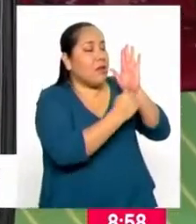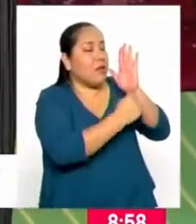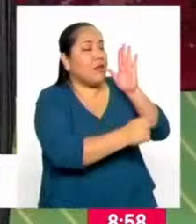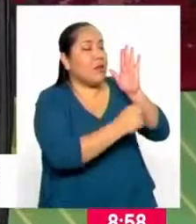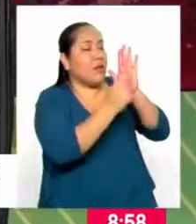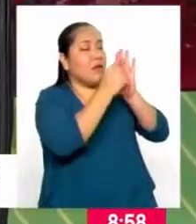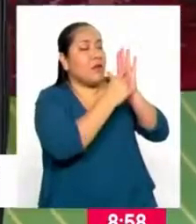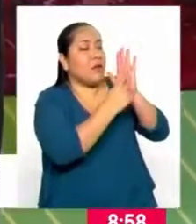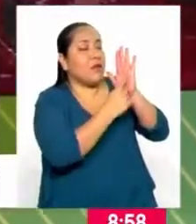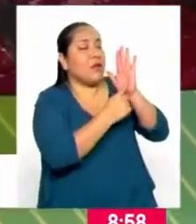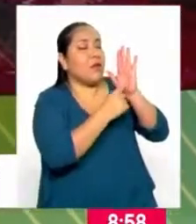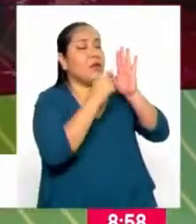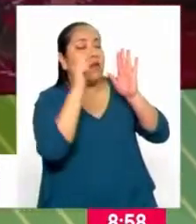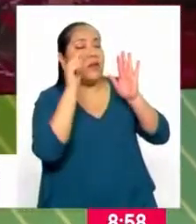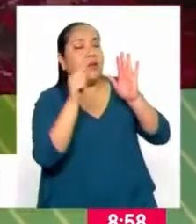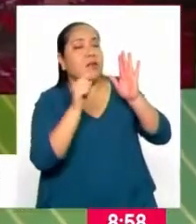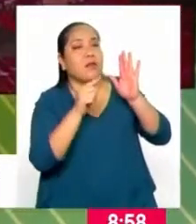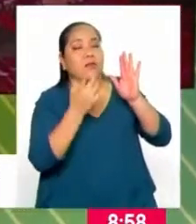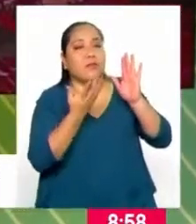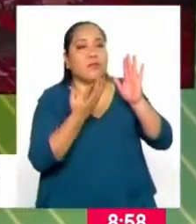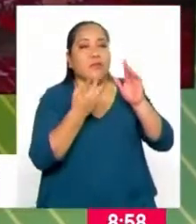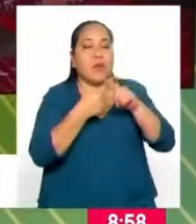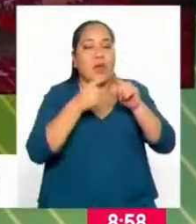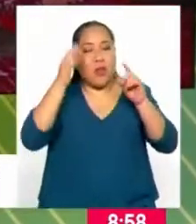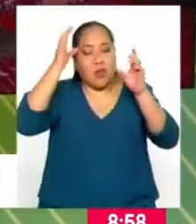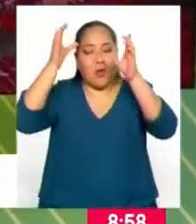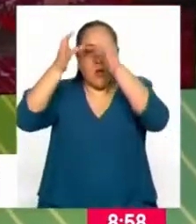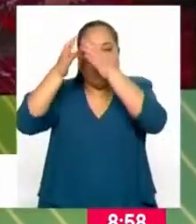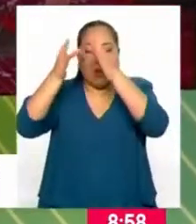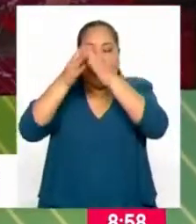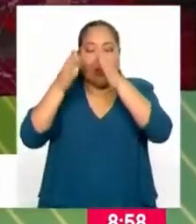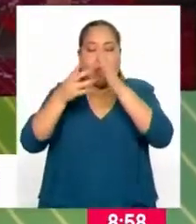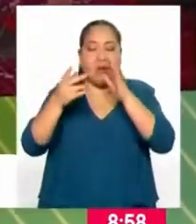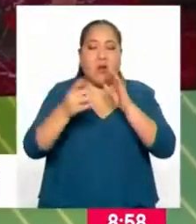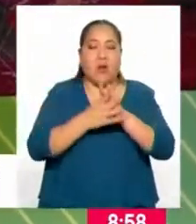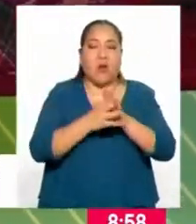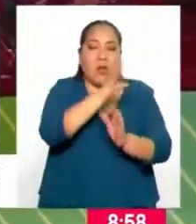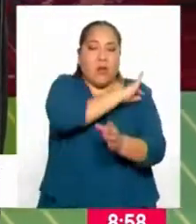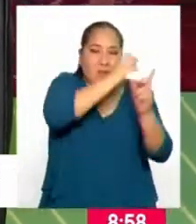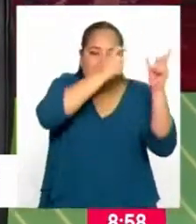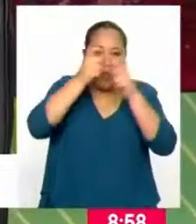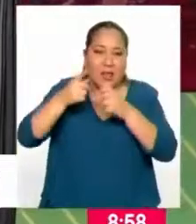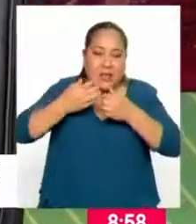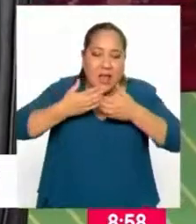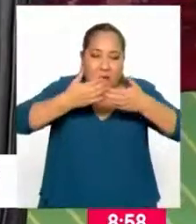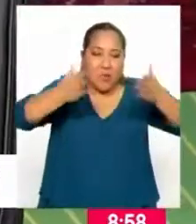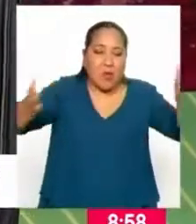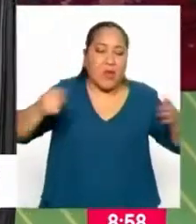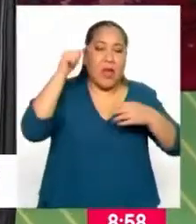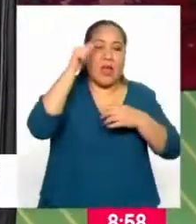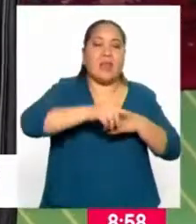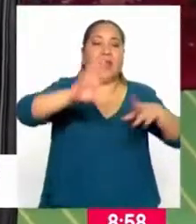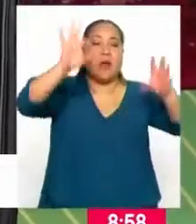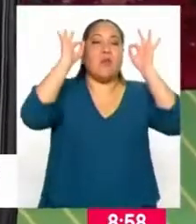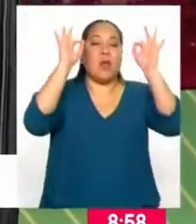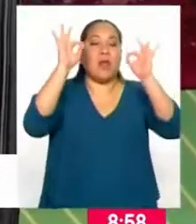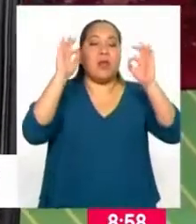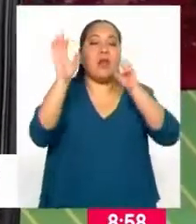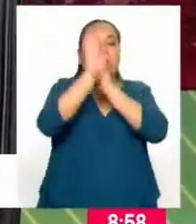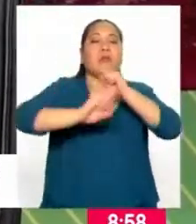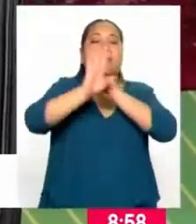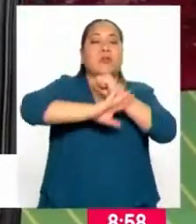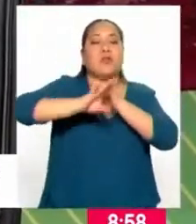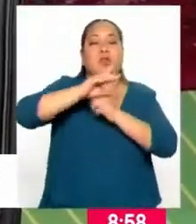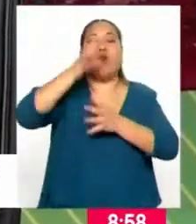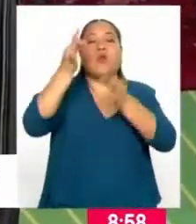ser procesado, sin embargo el Congreso y la Fiscalía estarían ampliando las causales. Y entonces ahí está en riesgo la seguridad